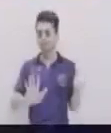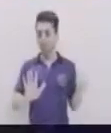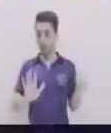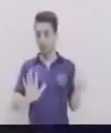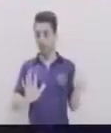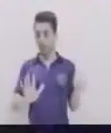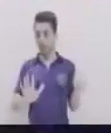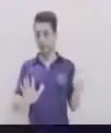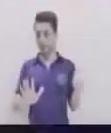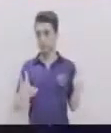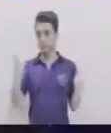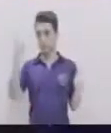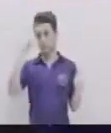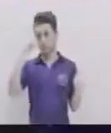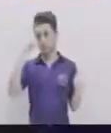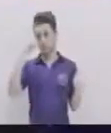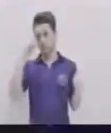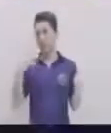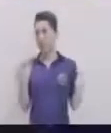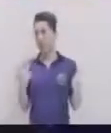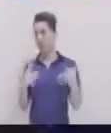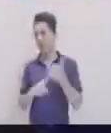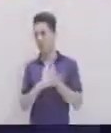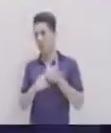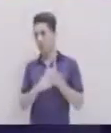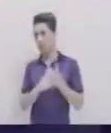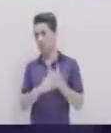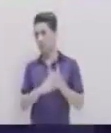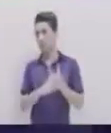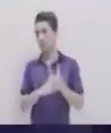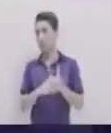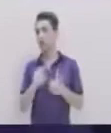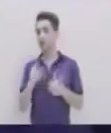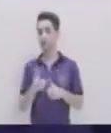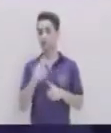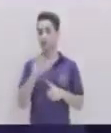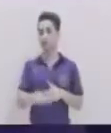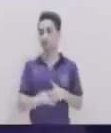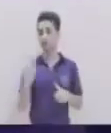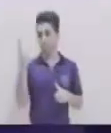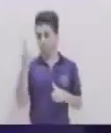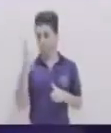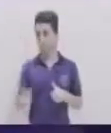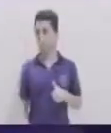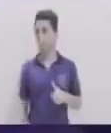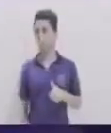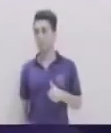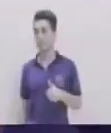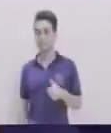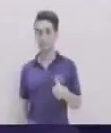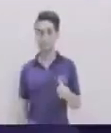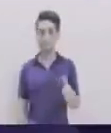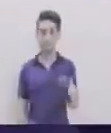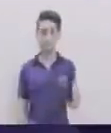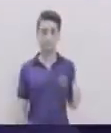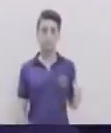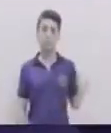Paro. Pienso el problema. Muy bien. Este es el paso número 1. Muy